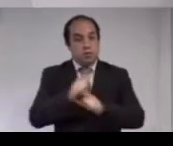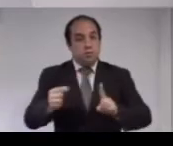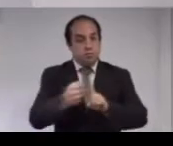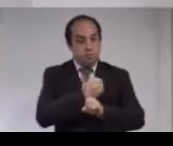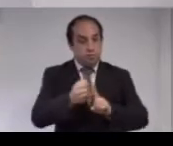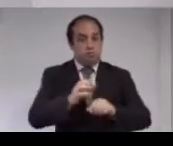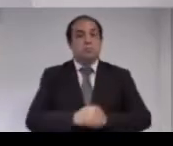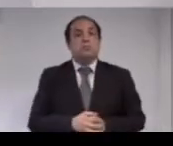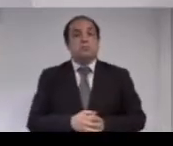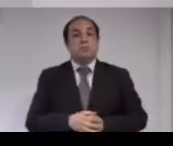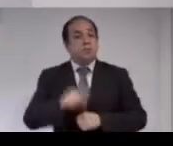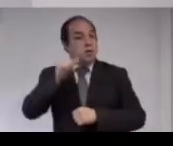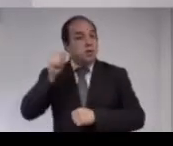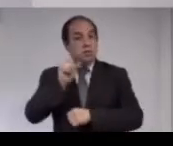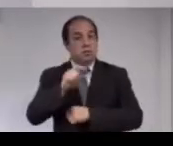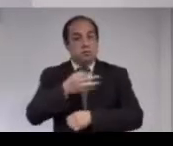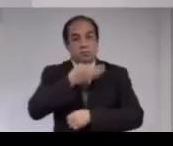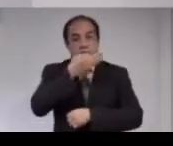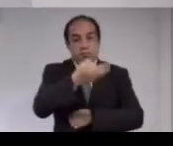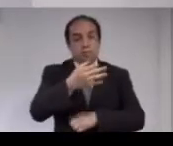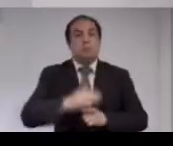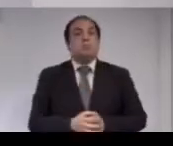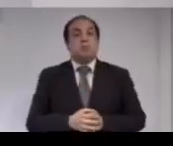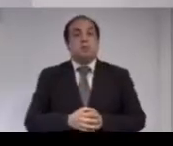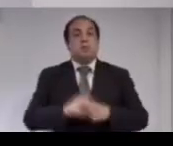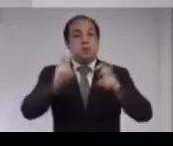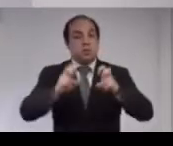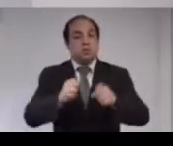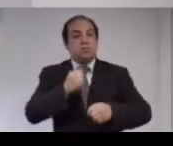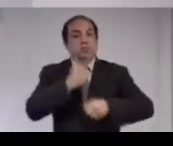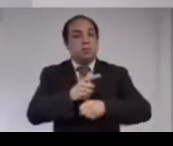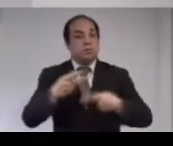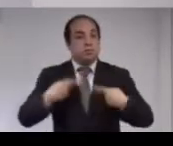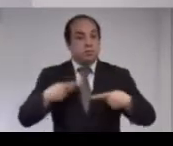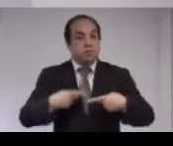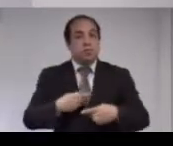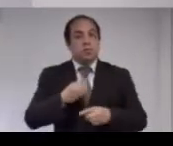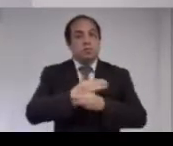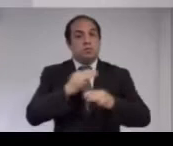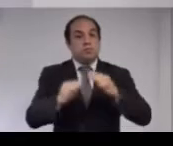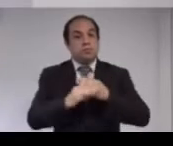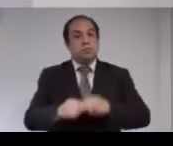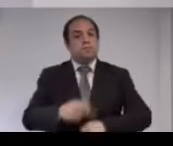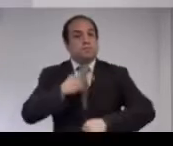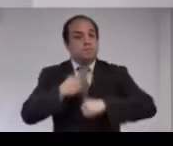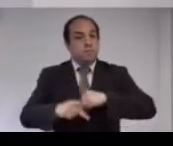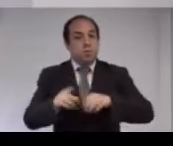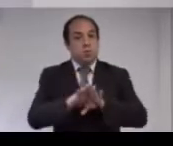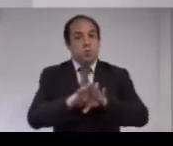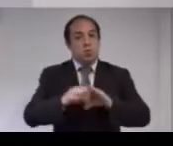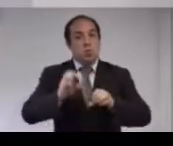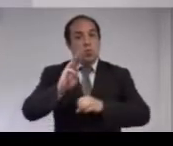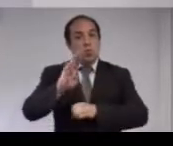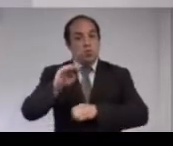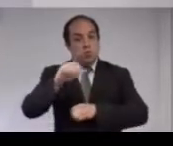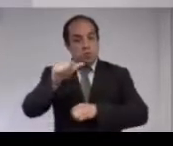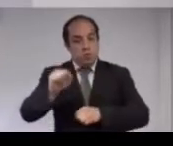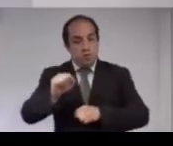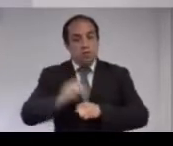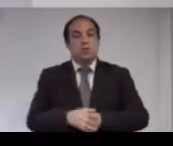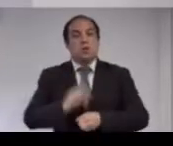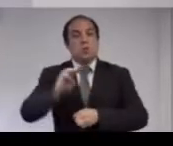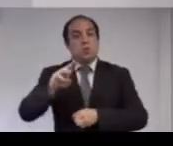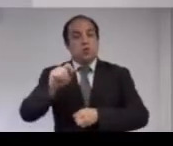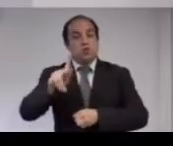Ayer también informamos que en los casos en que se identificaran personas con objetos peligrosos, como bombas molotov,